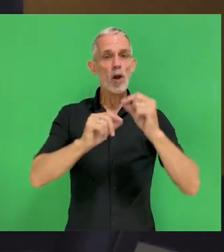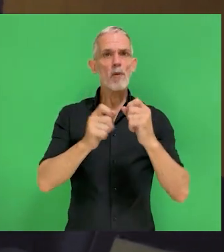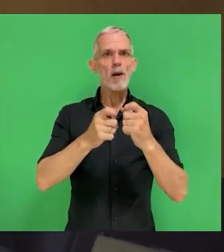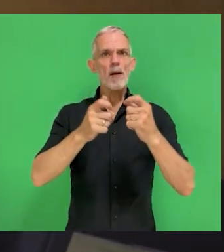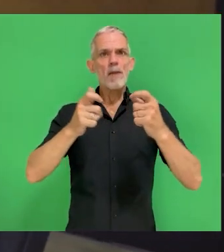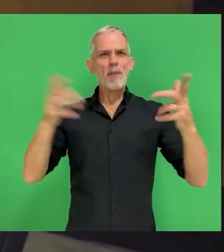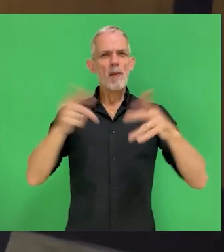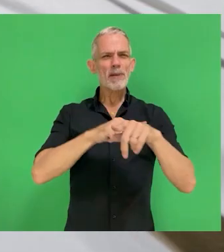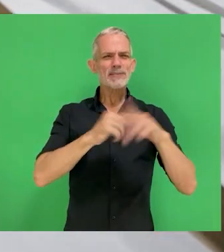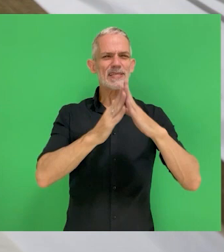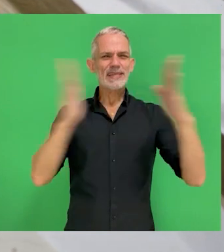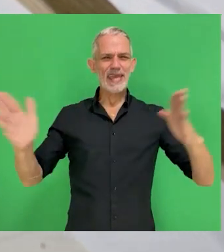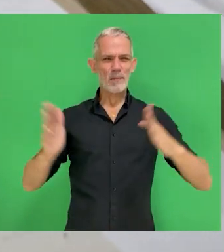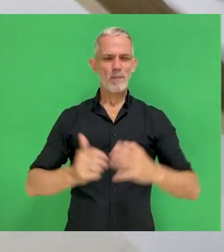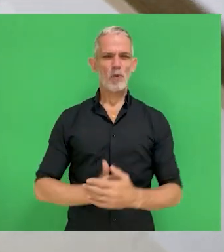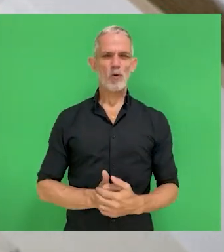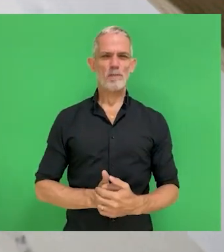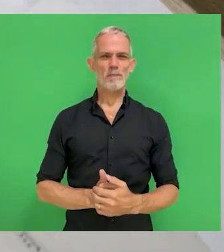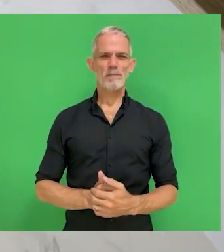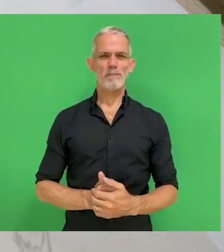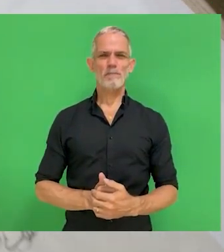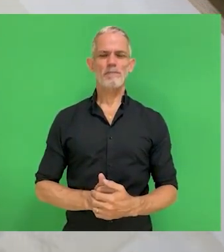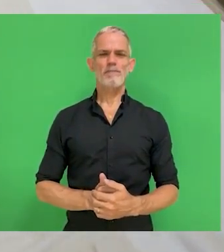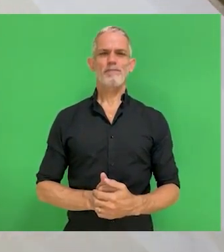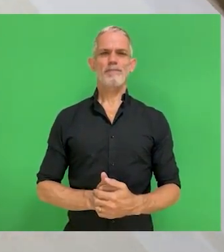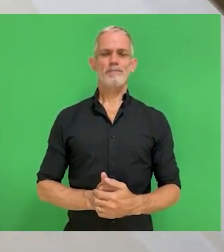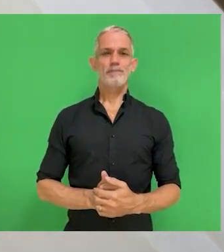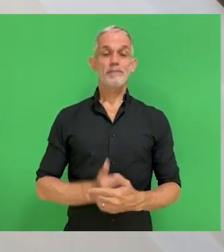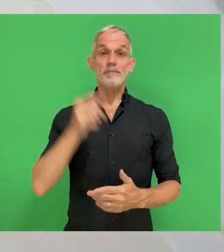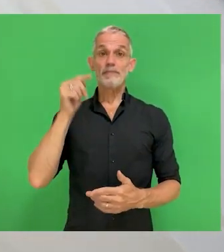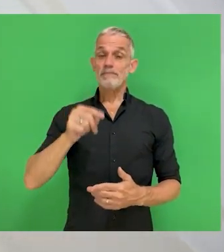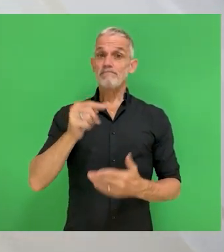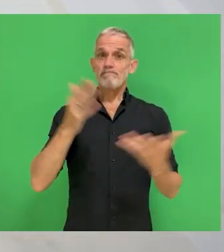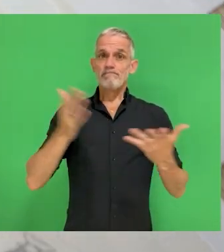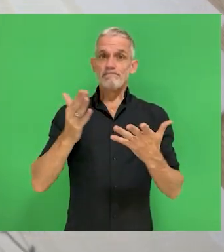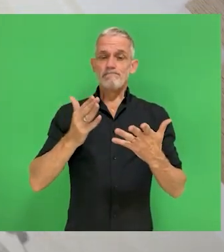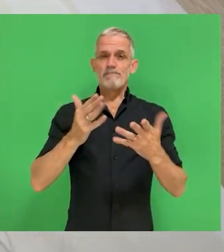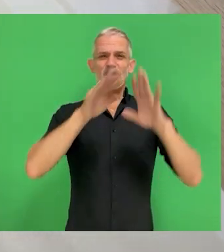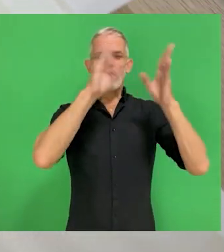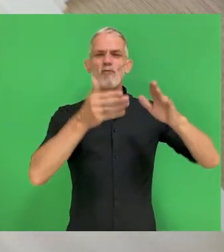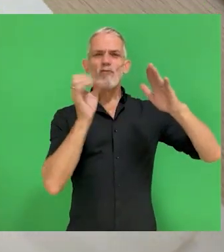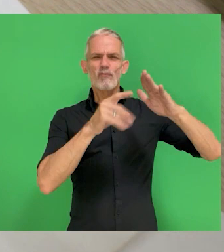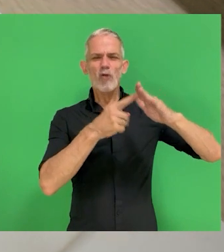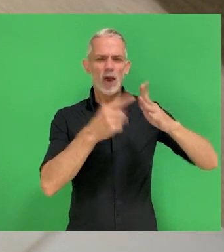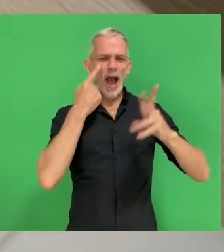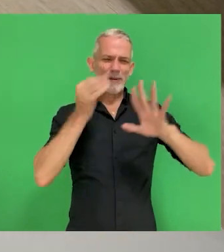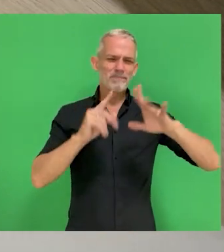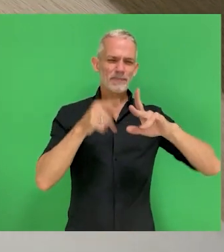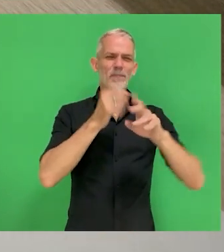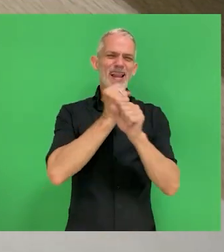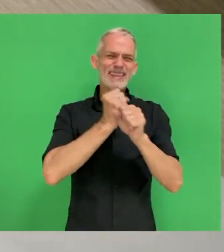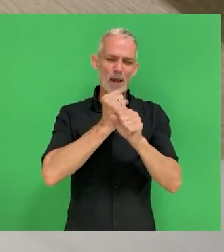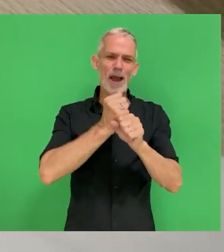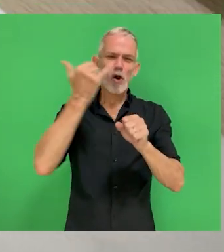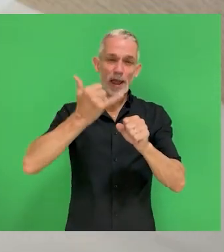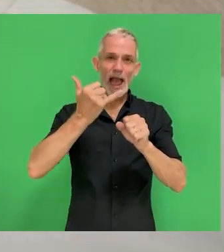a lo largo del tiempo. Dibujos satíricos y fotos de Rojas. Este fondo vamos a empezar a ver a partir del trabajo